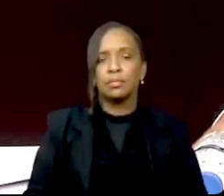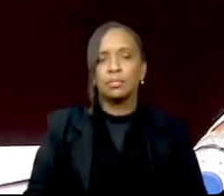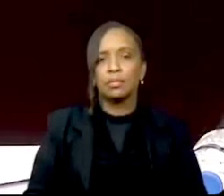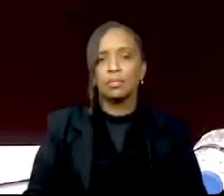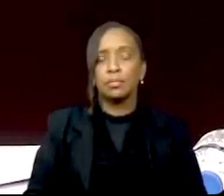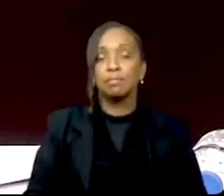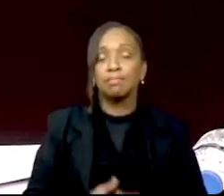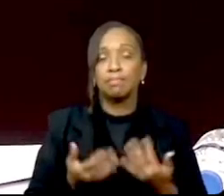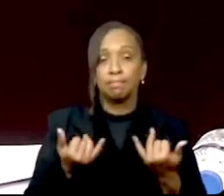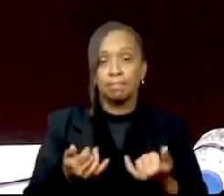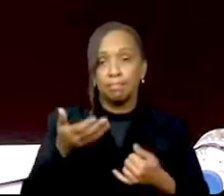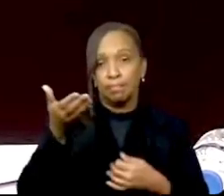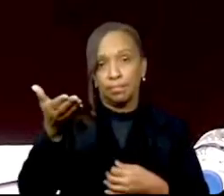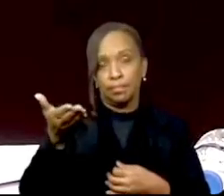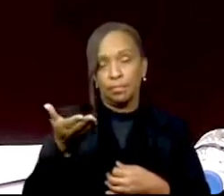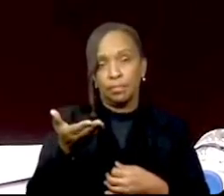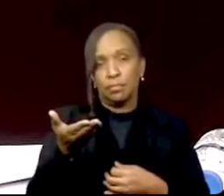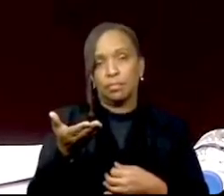anonio taveras